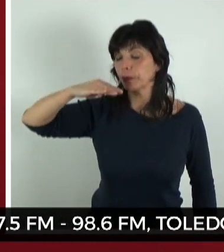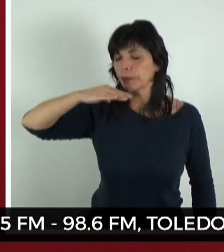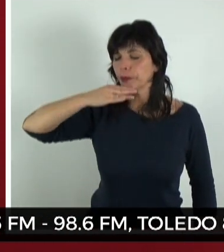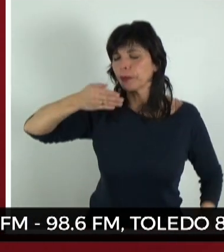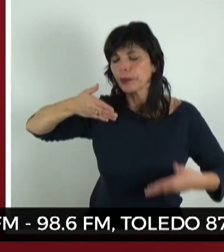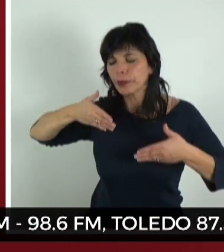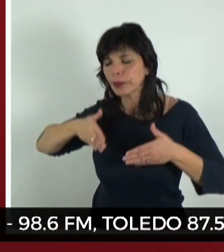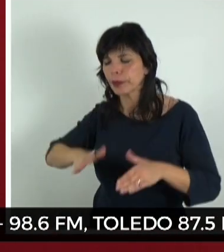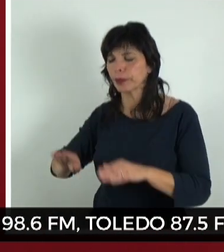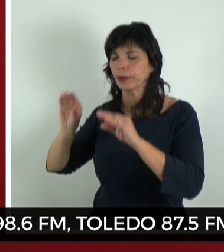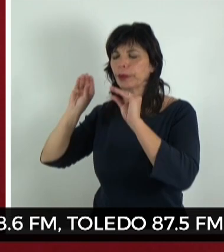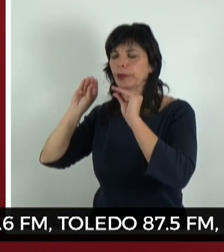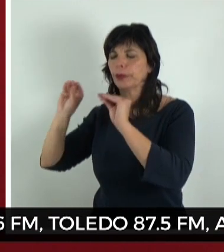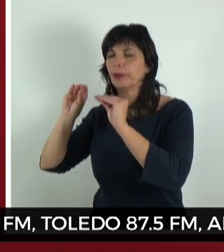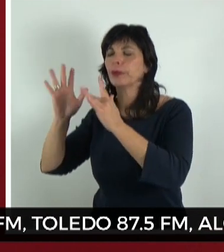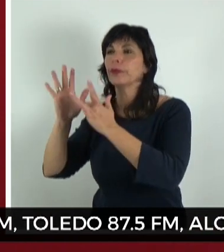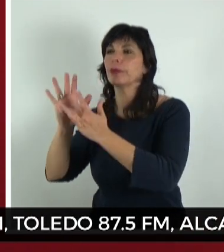envió a su Hijo Jesucristo,